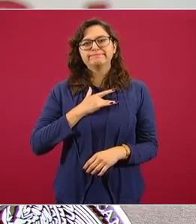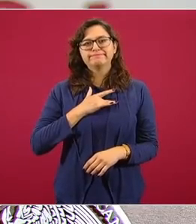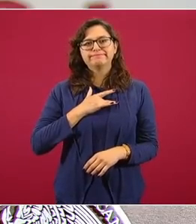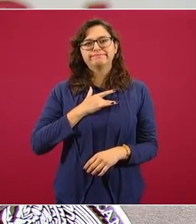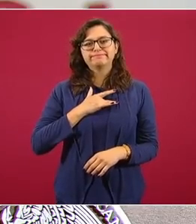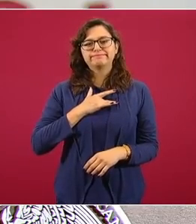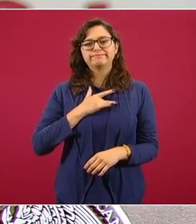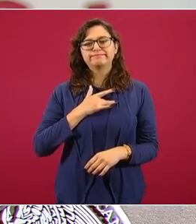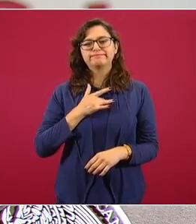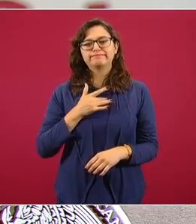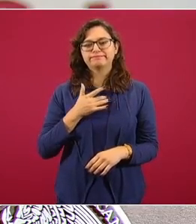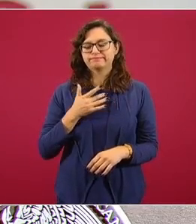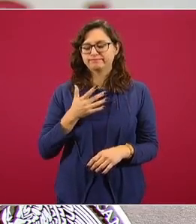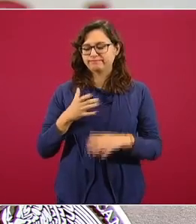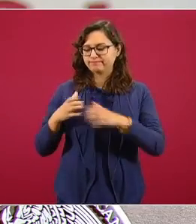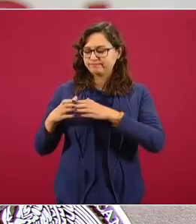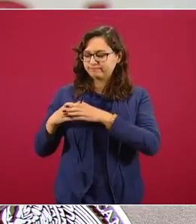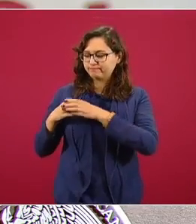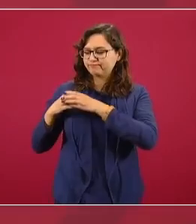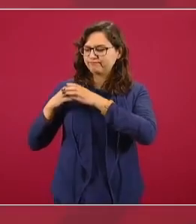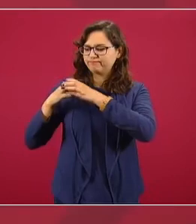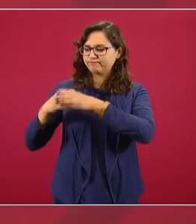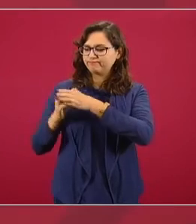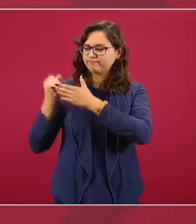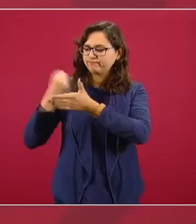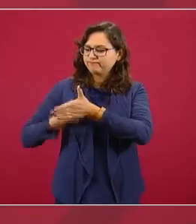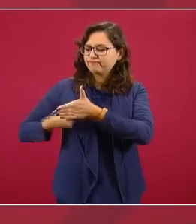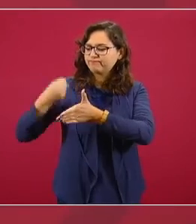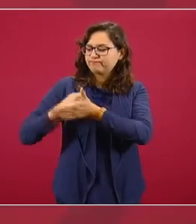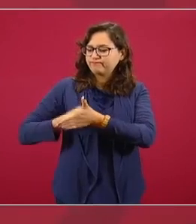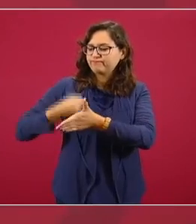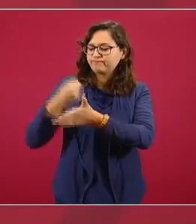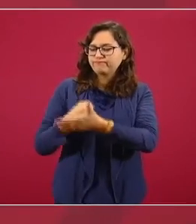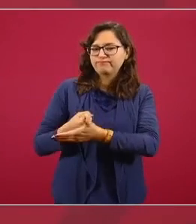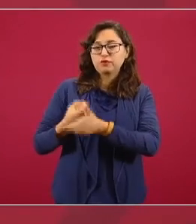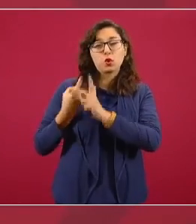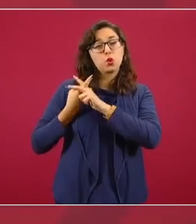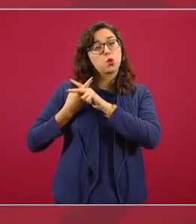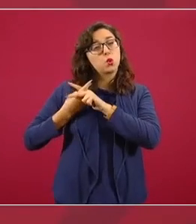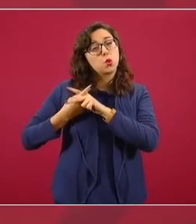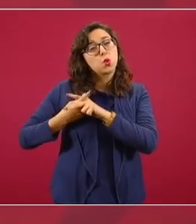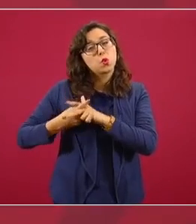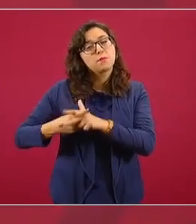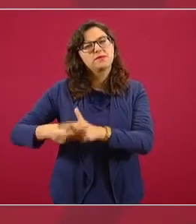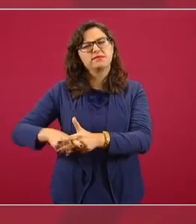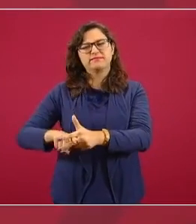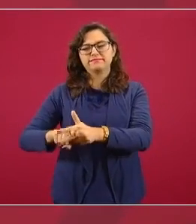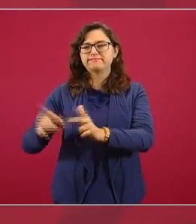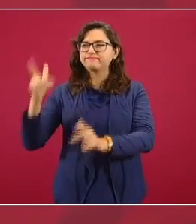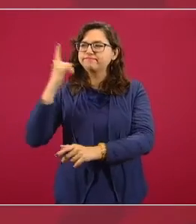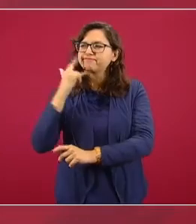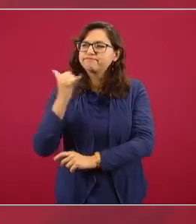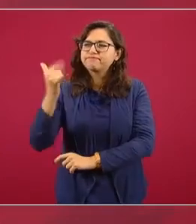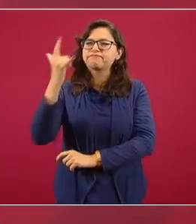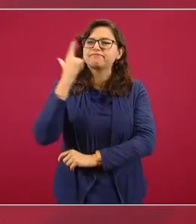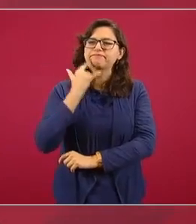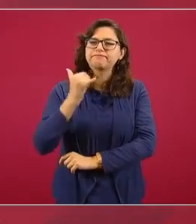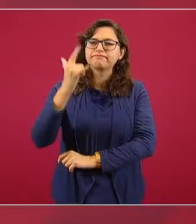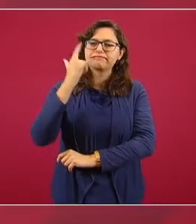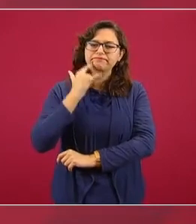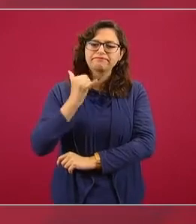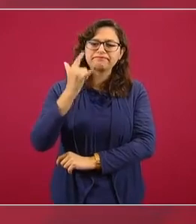en nuestro movimiento, cuando comenzamos, que estaba más difícil todo